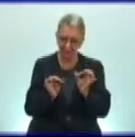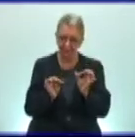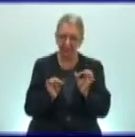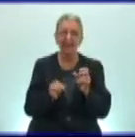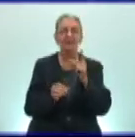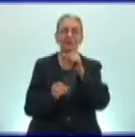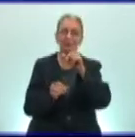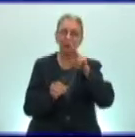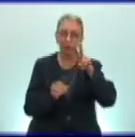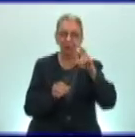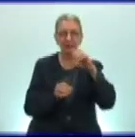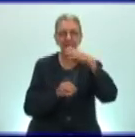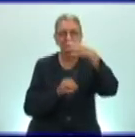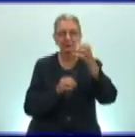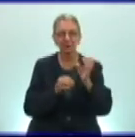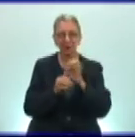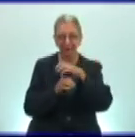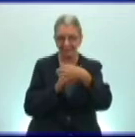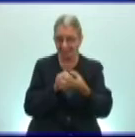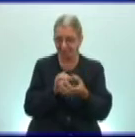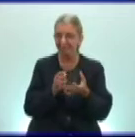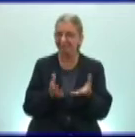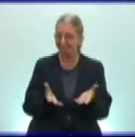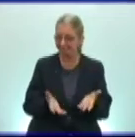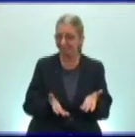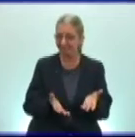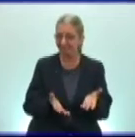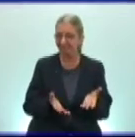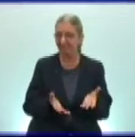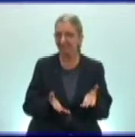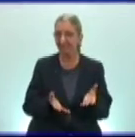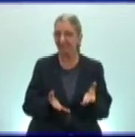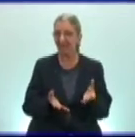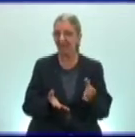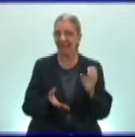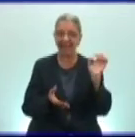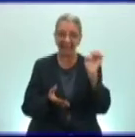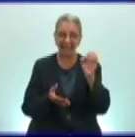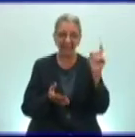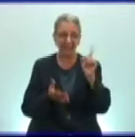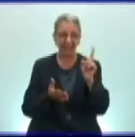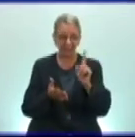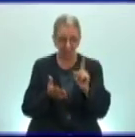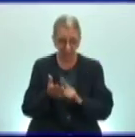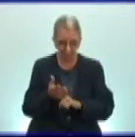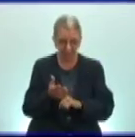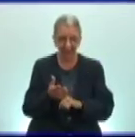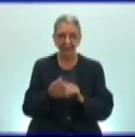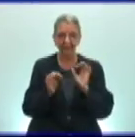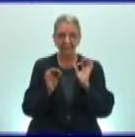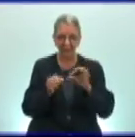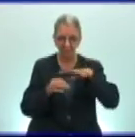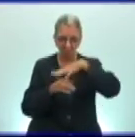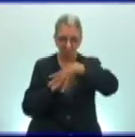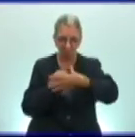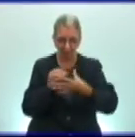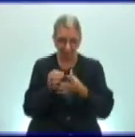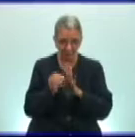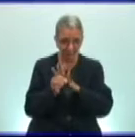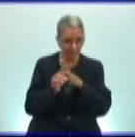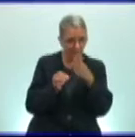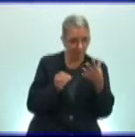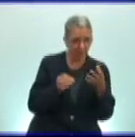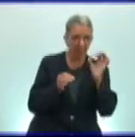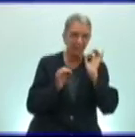Tienen que tener 12 electrones, fíjense que son eléctricamente neutros precisamente los átomos por esto que les estoy planteando.